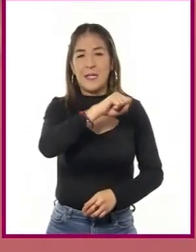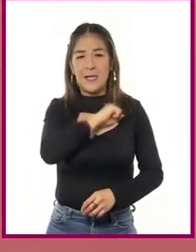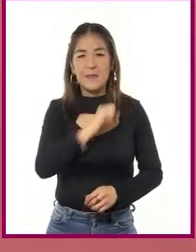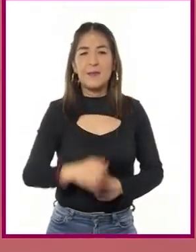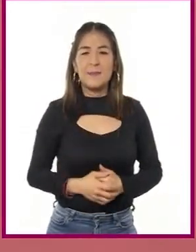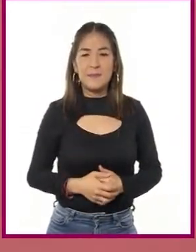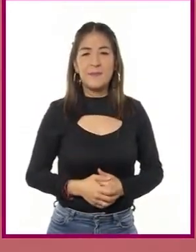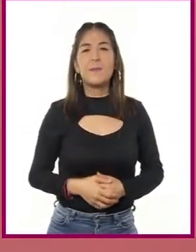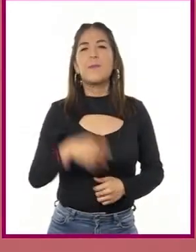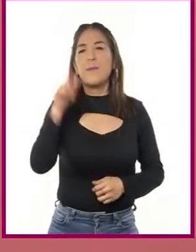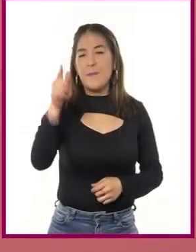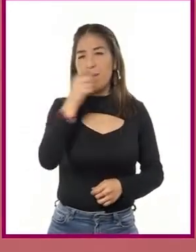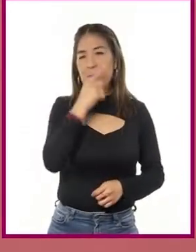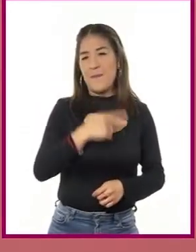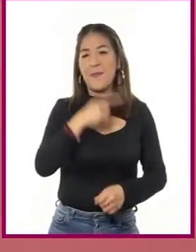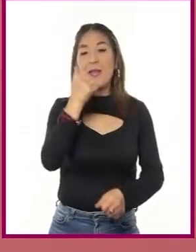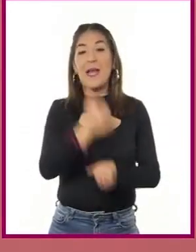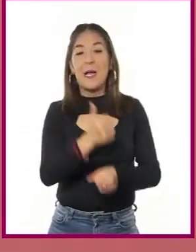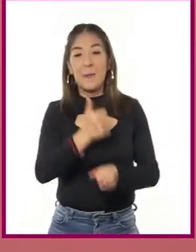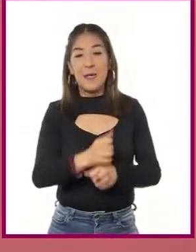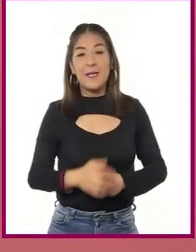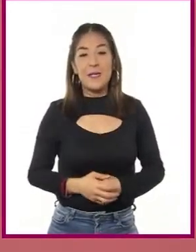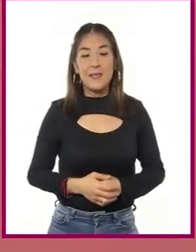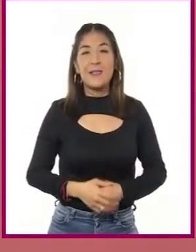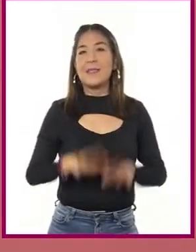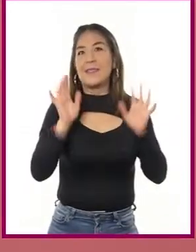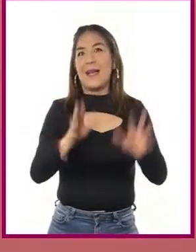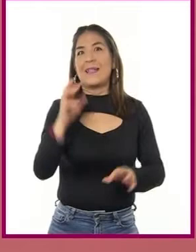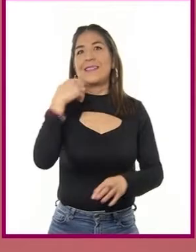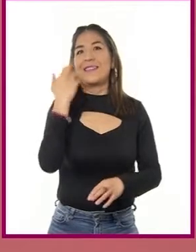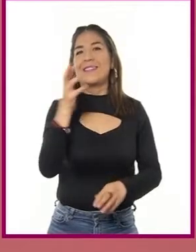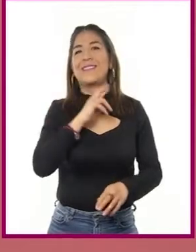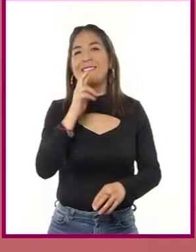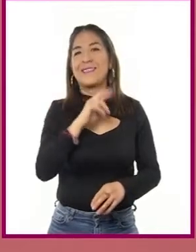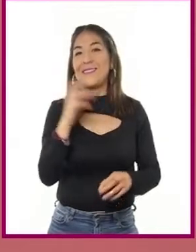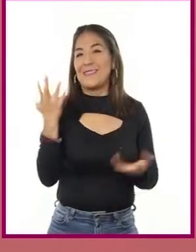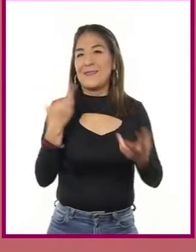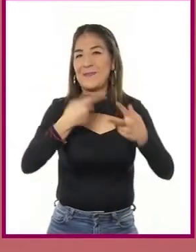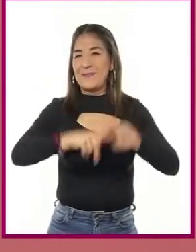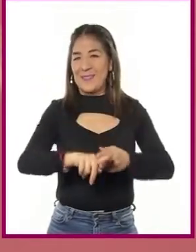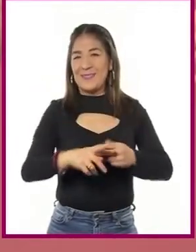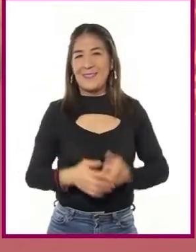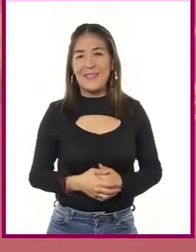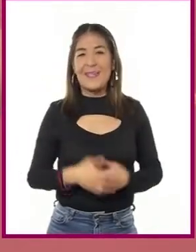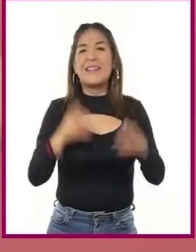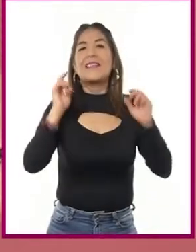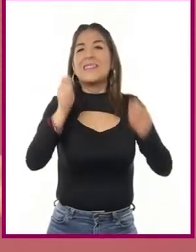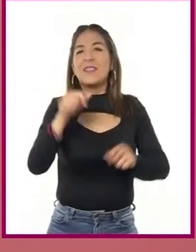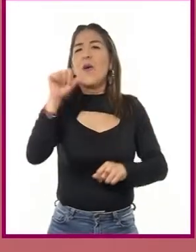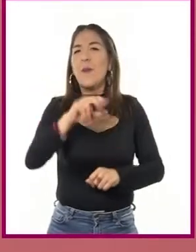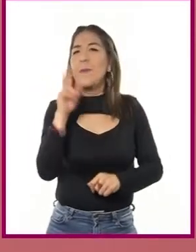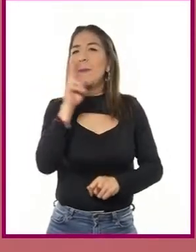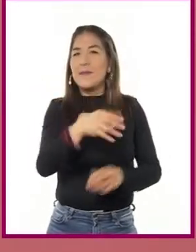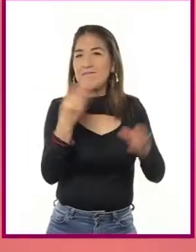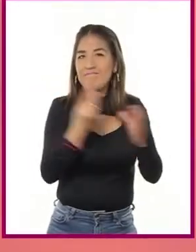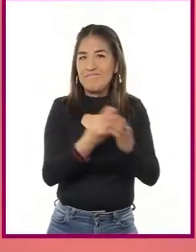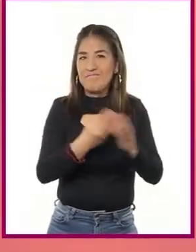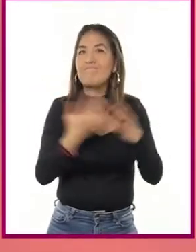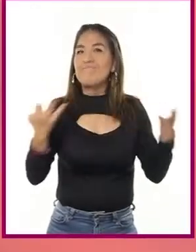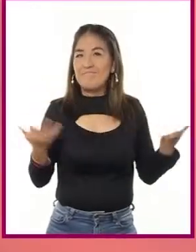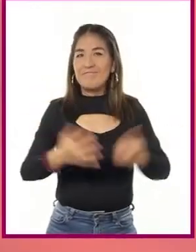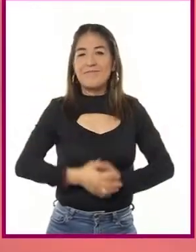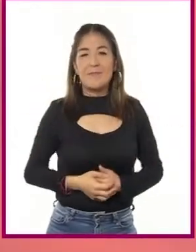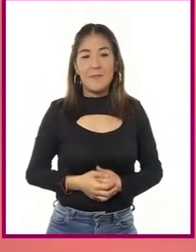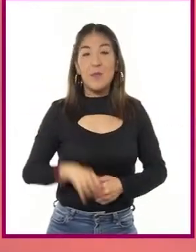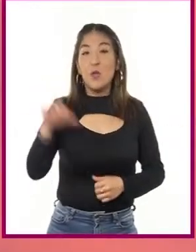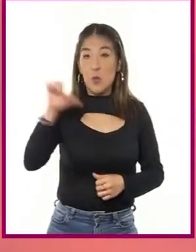bueno, como decía mi abuelita, ya se me cuecen las habas. Pues quiero saber qué veremos en esta sesión. En